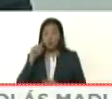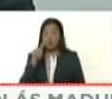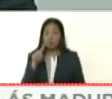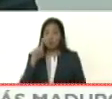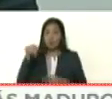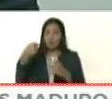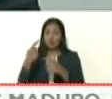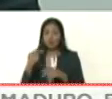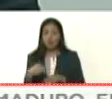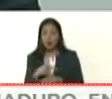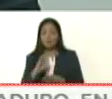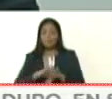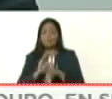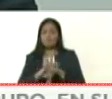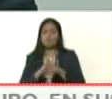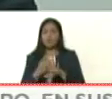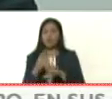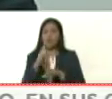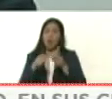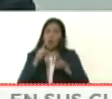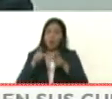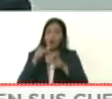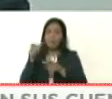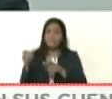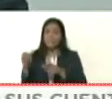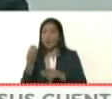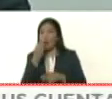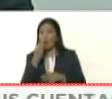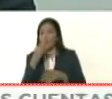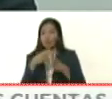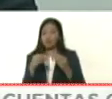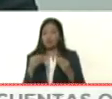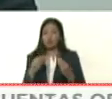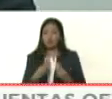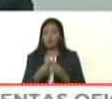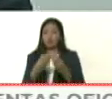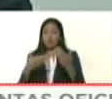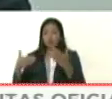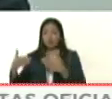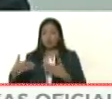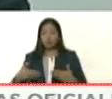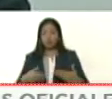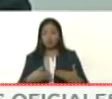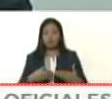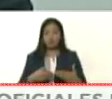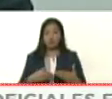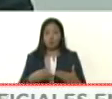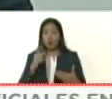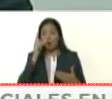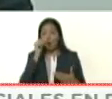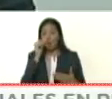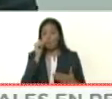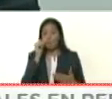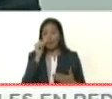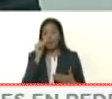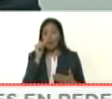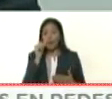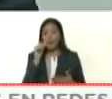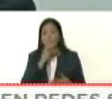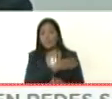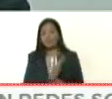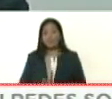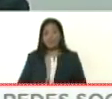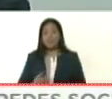horas, porque algunos de los alimentos, de los pocos alimentos que donó el señor Sebastián Piñera, presidente de Chile, y que